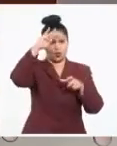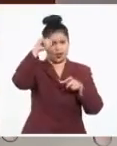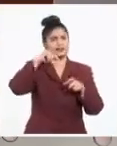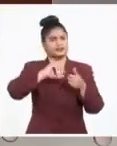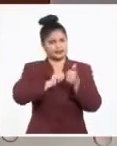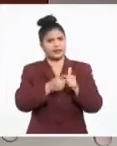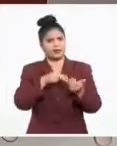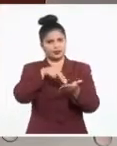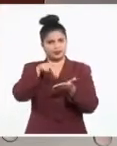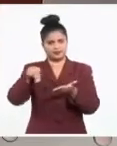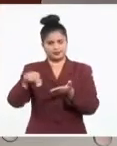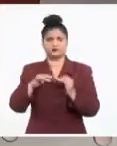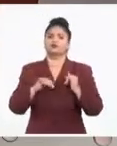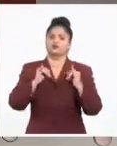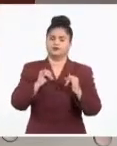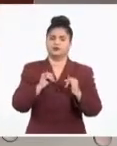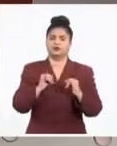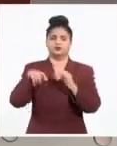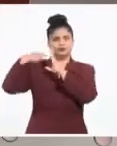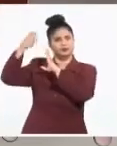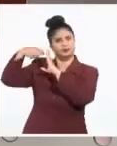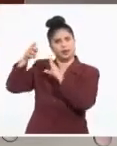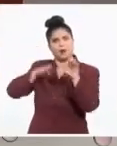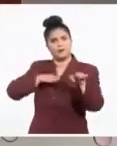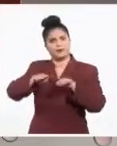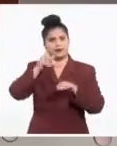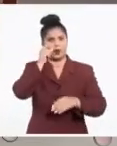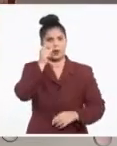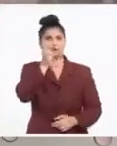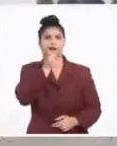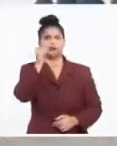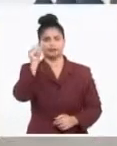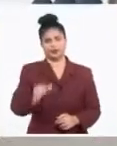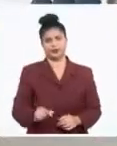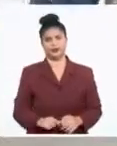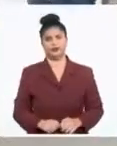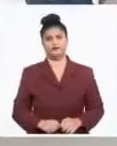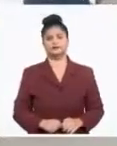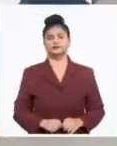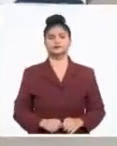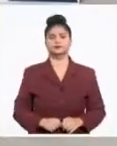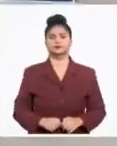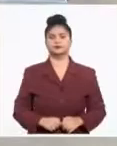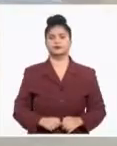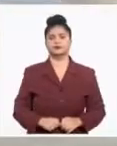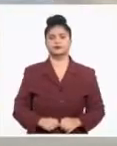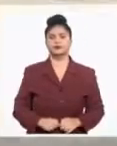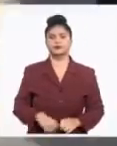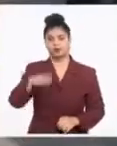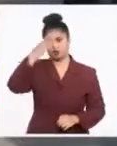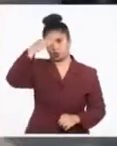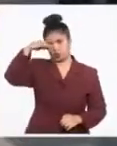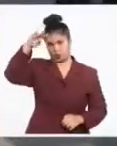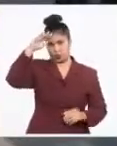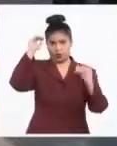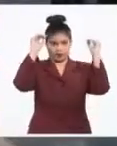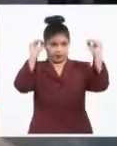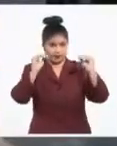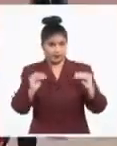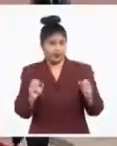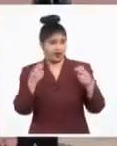Inter. Más detalles en el siguiente material preparado por el colega Antonio Sevilla. Cuba se ubicó en el puesto 12 de la recién